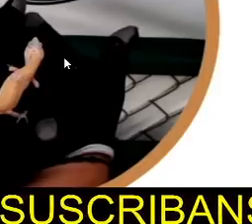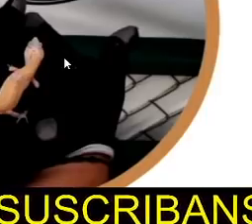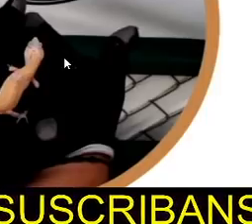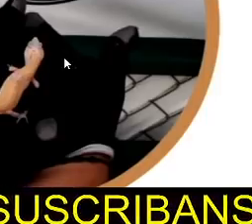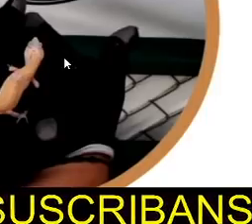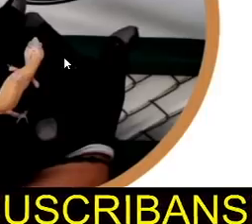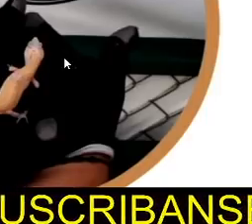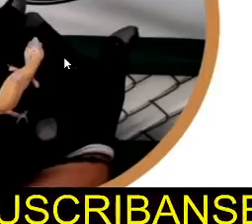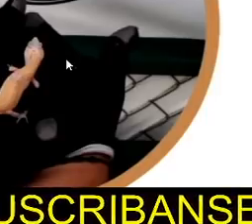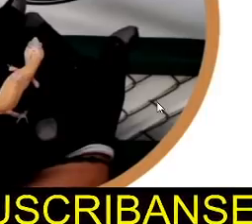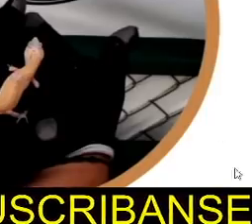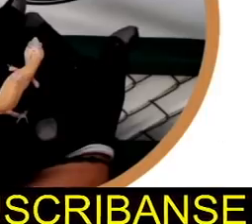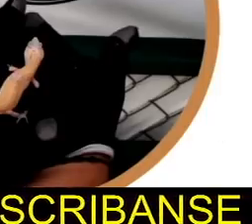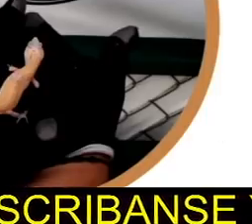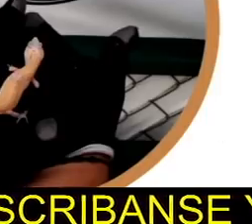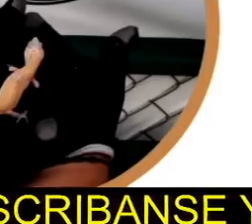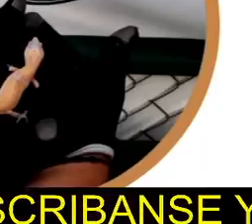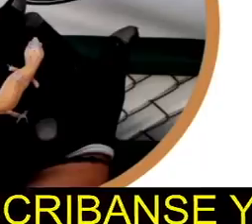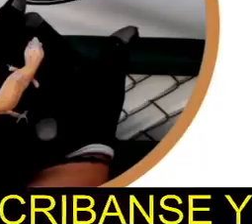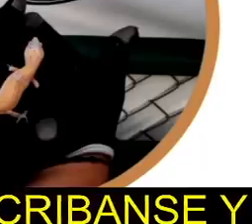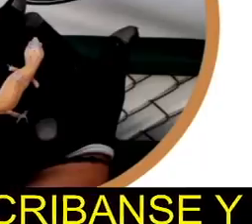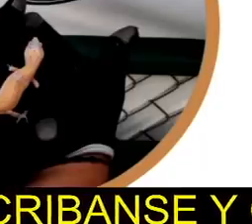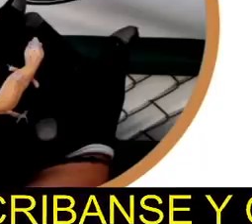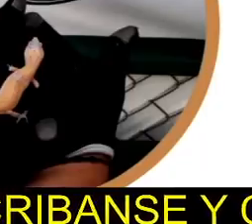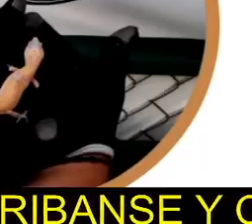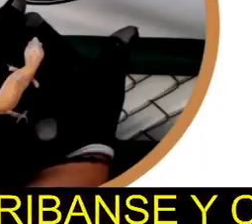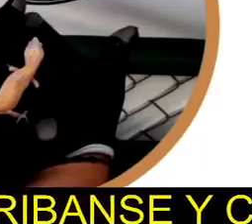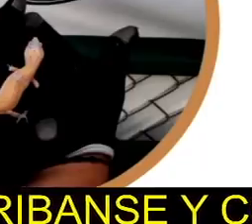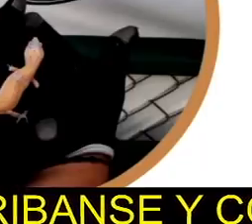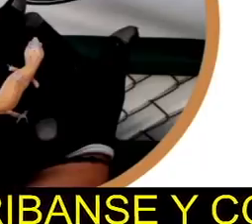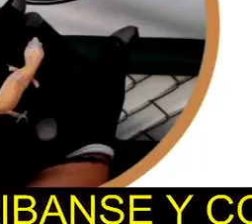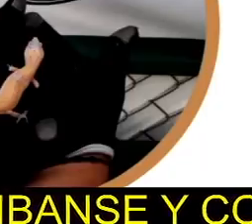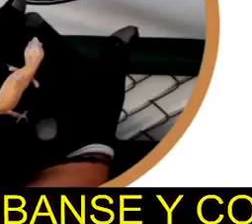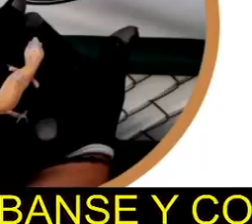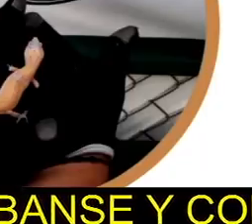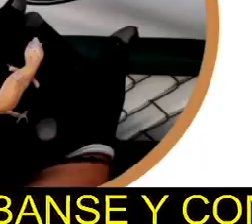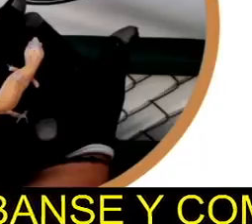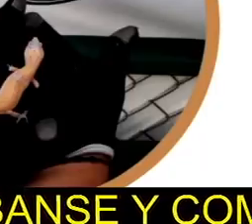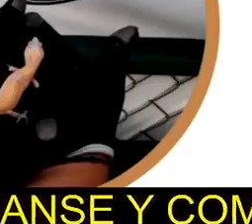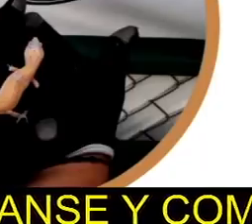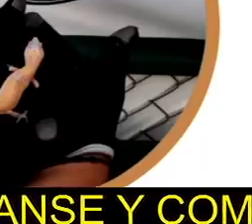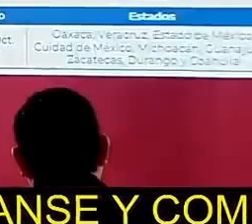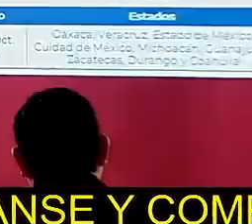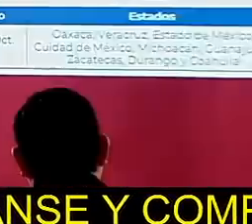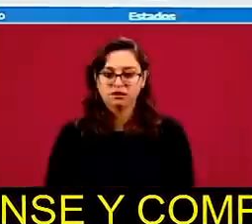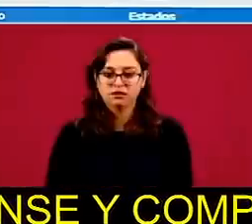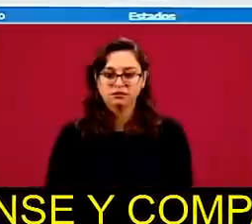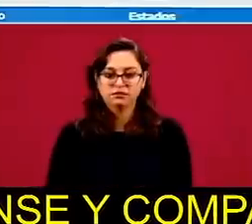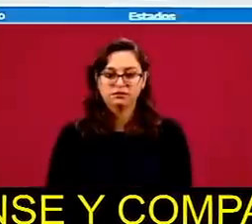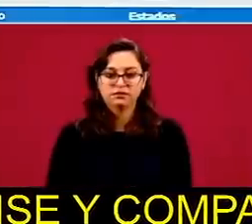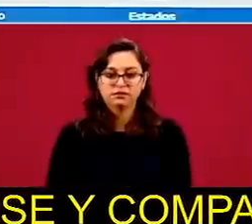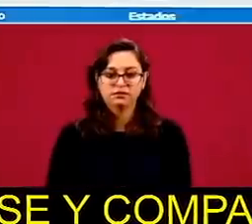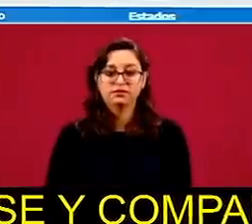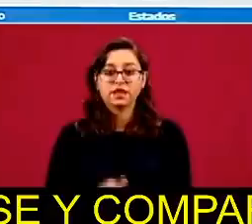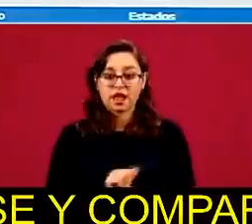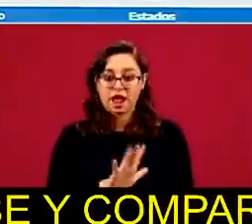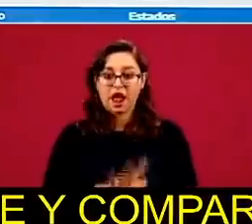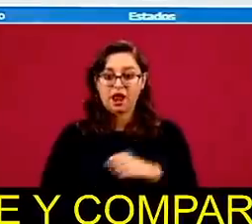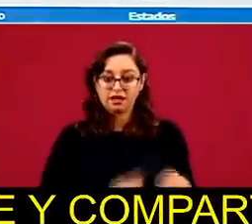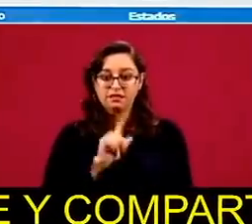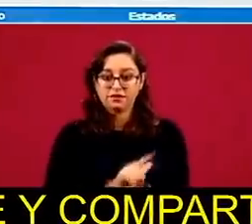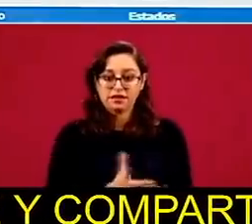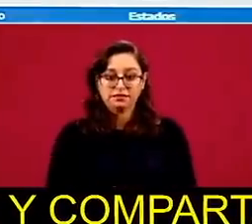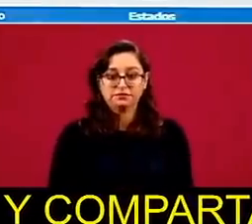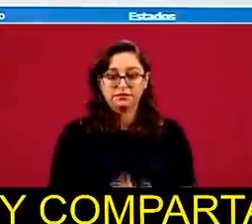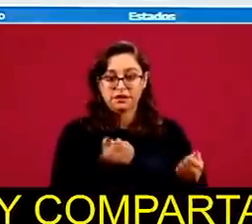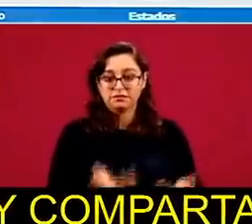36 o exóticos o en peligro de extinción estos se ponen a disposición de la profepa y de la